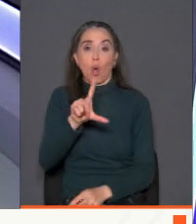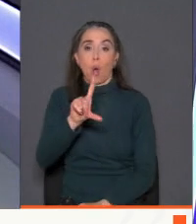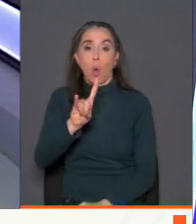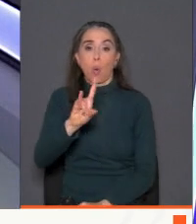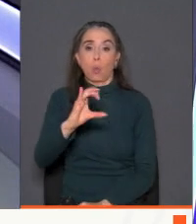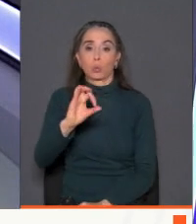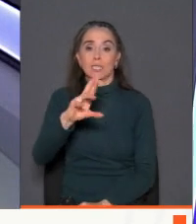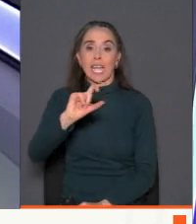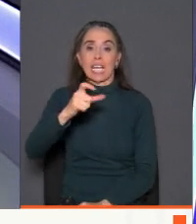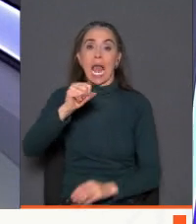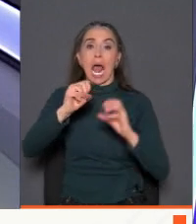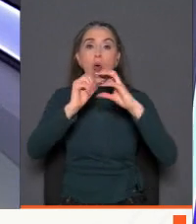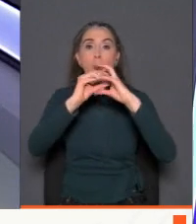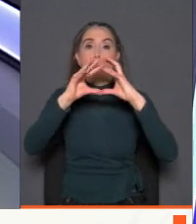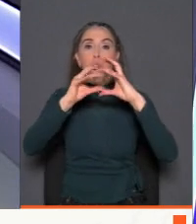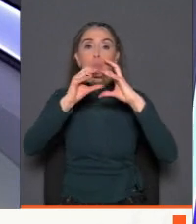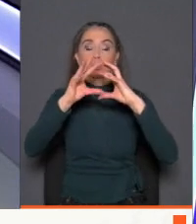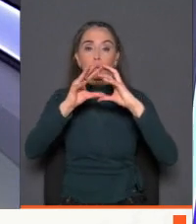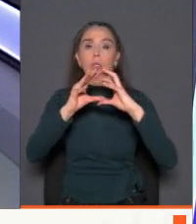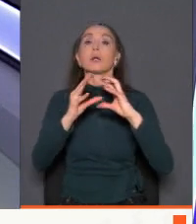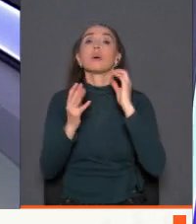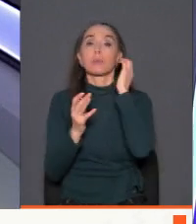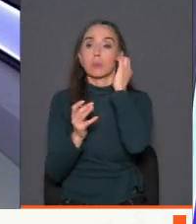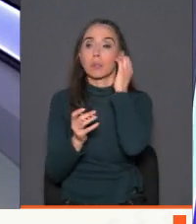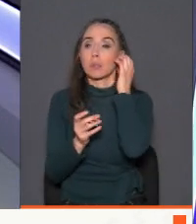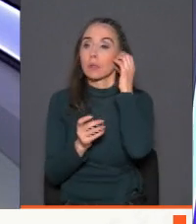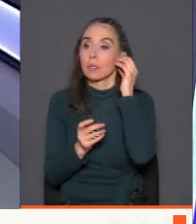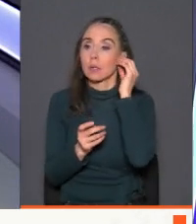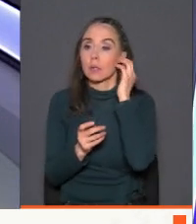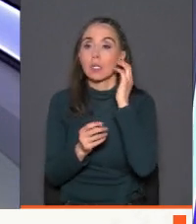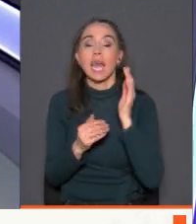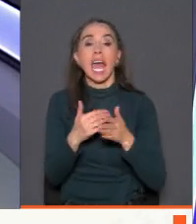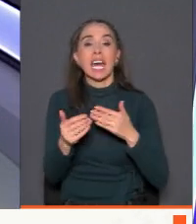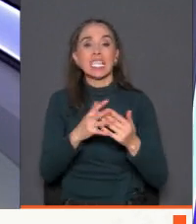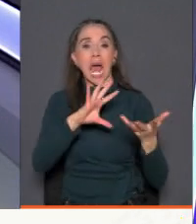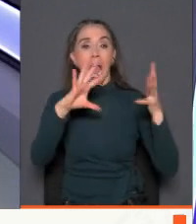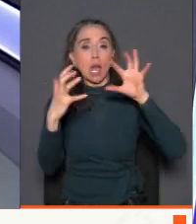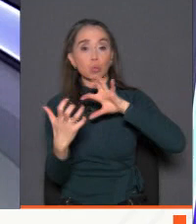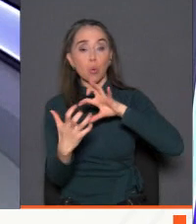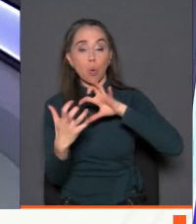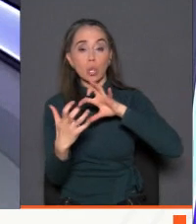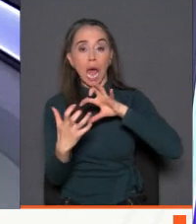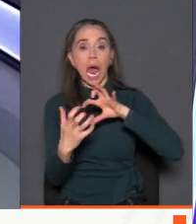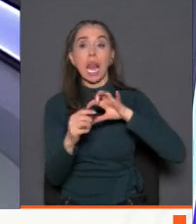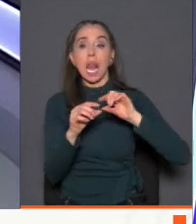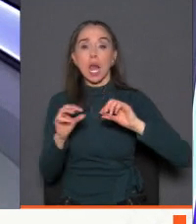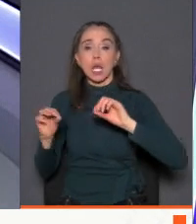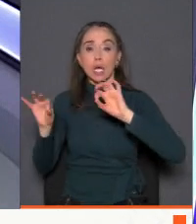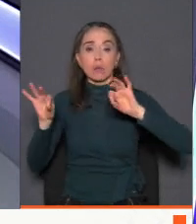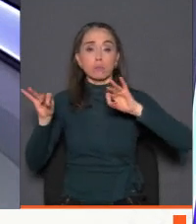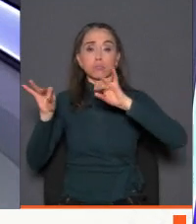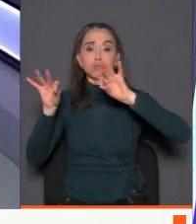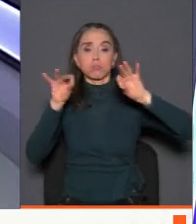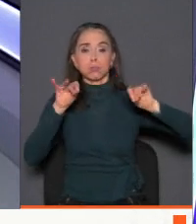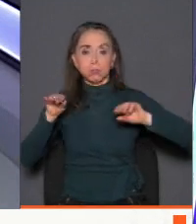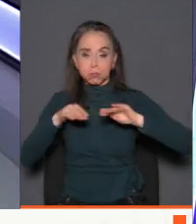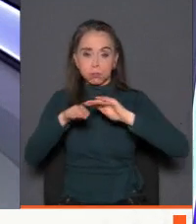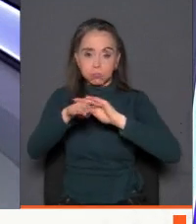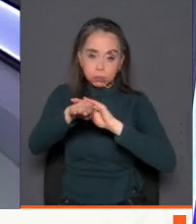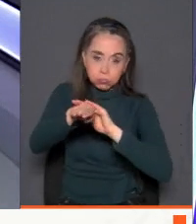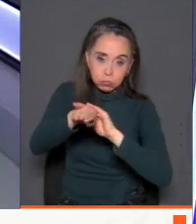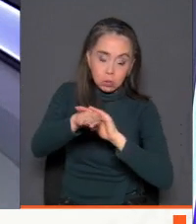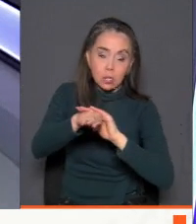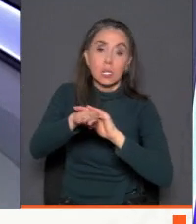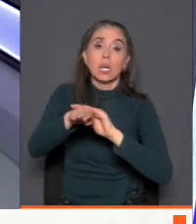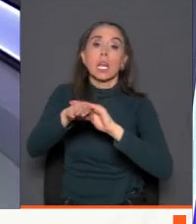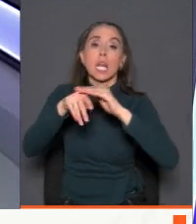esto se puede utilizar principalmente para el caso, por ejemplo, de algún desastre natural y ellas pueden entrar a lugares recónditos y así localizar a alguna persona que esté herida, que